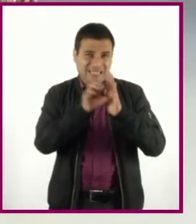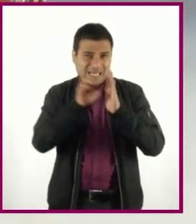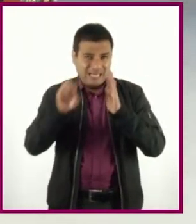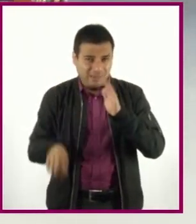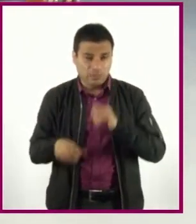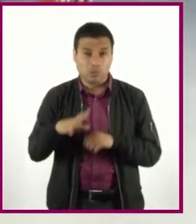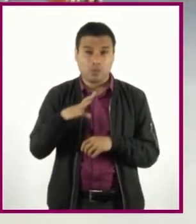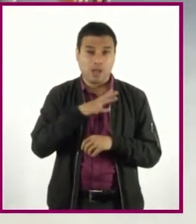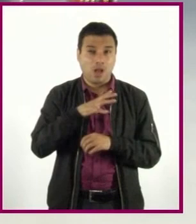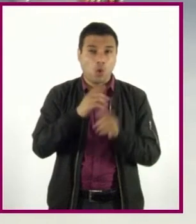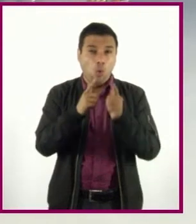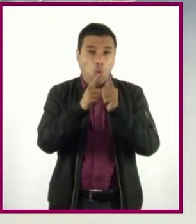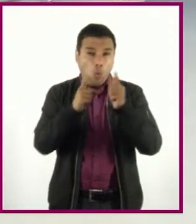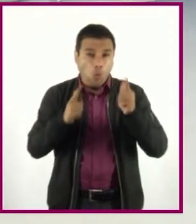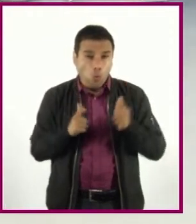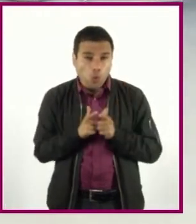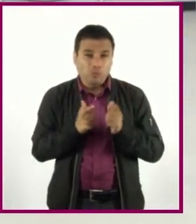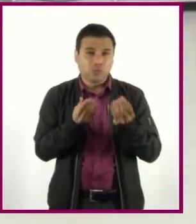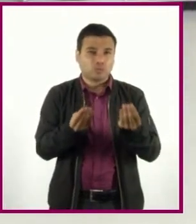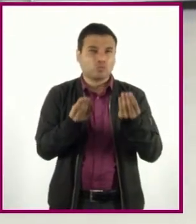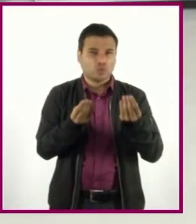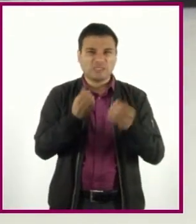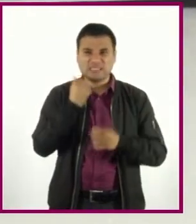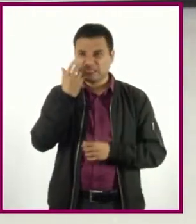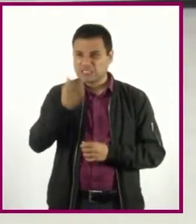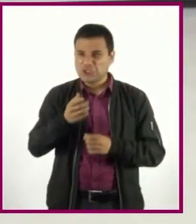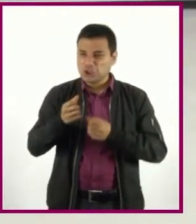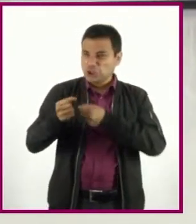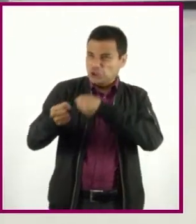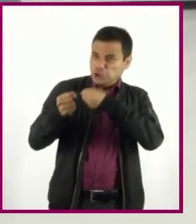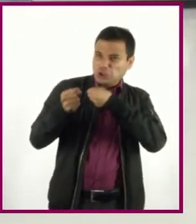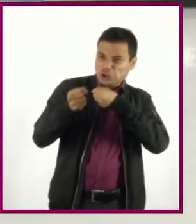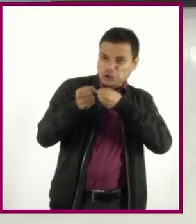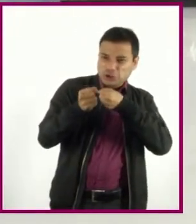que a través de la violencia quieran cambiar o llegar al poder,